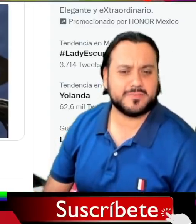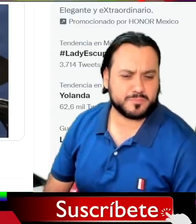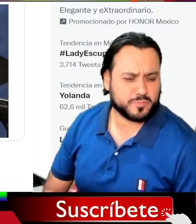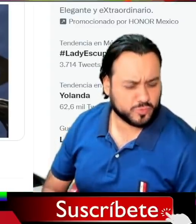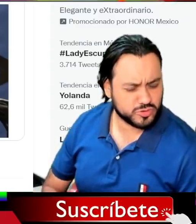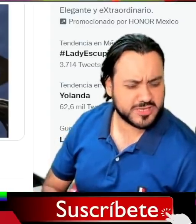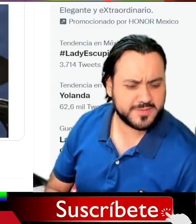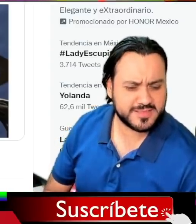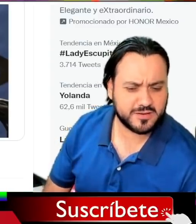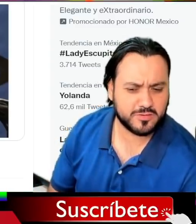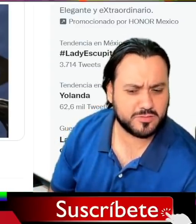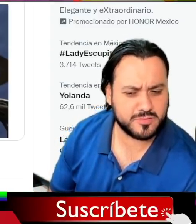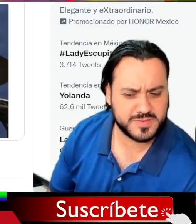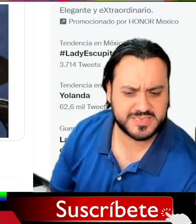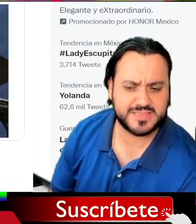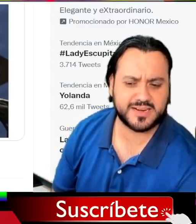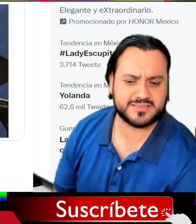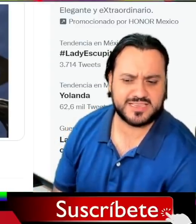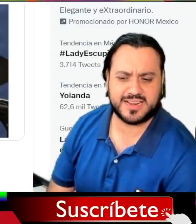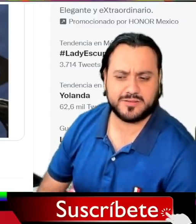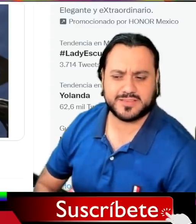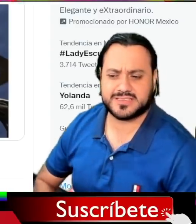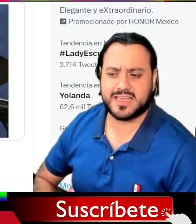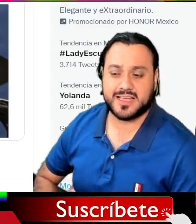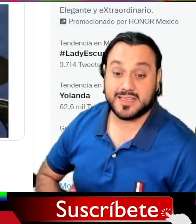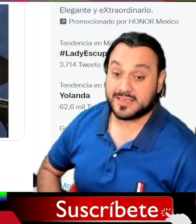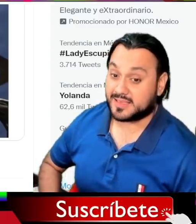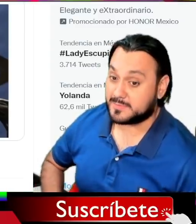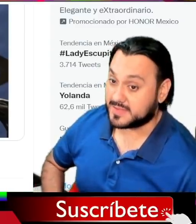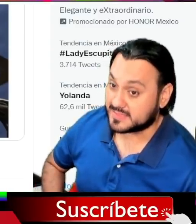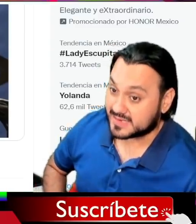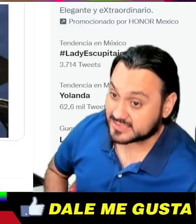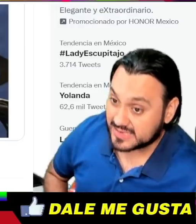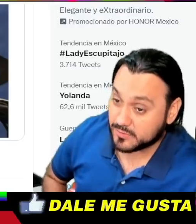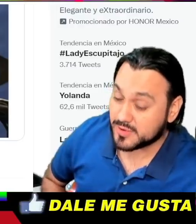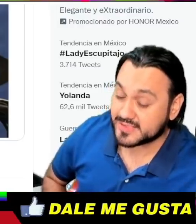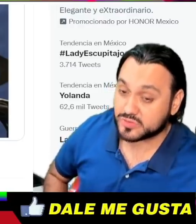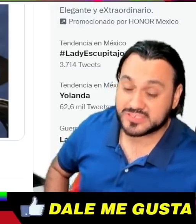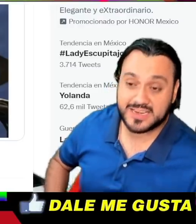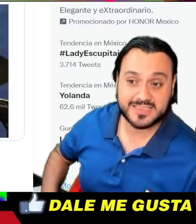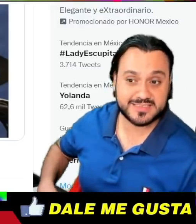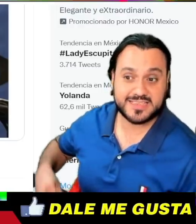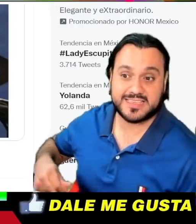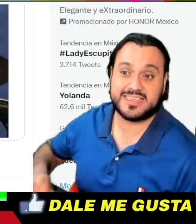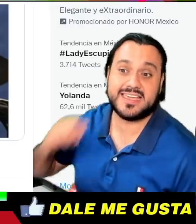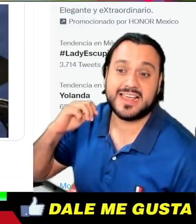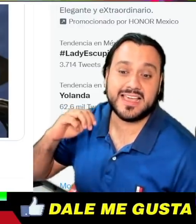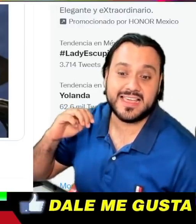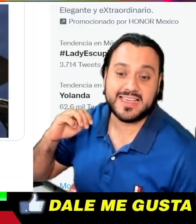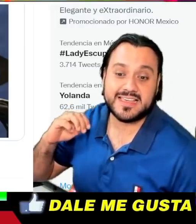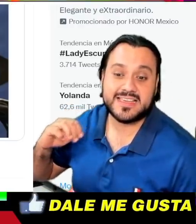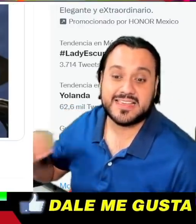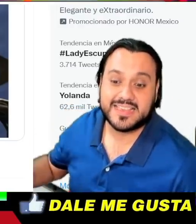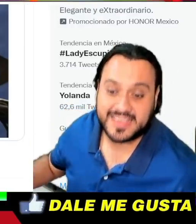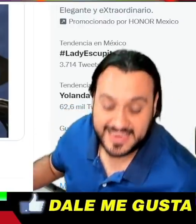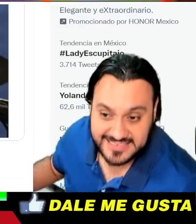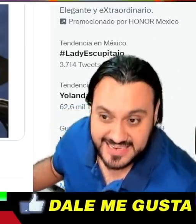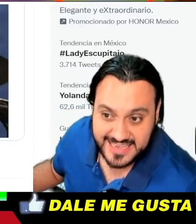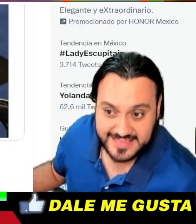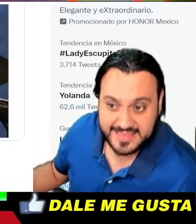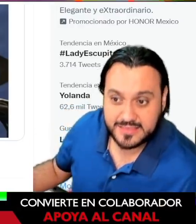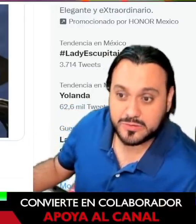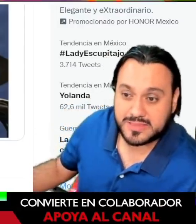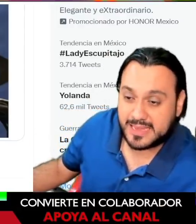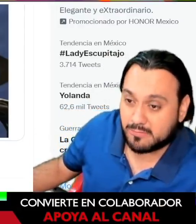entrevista justamente con Vicente Serrano decía que mientras Claudio X González quiera que él